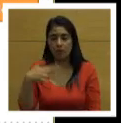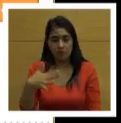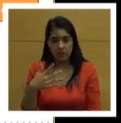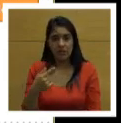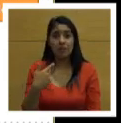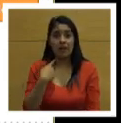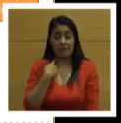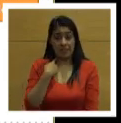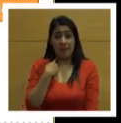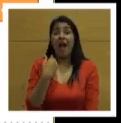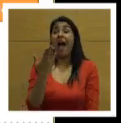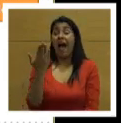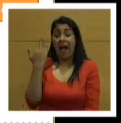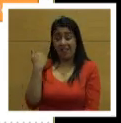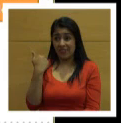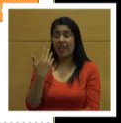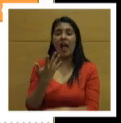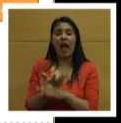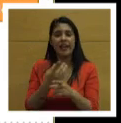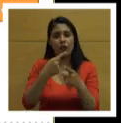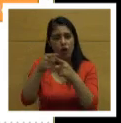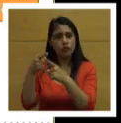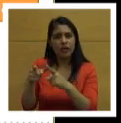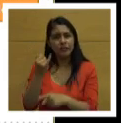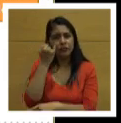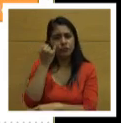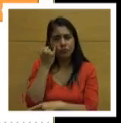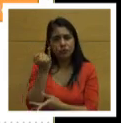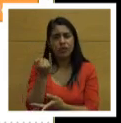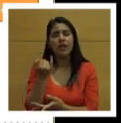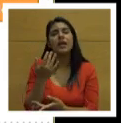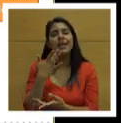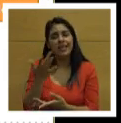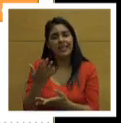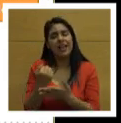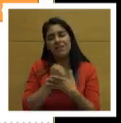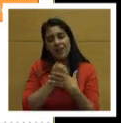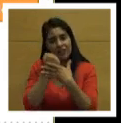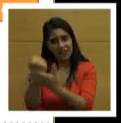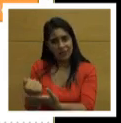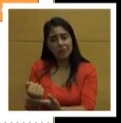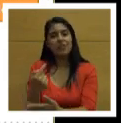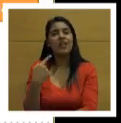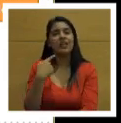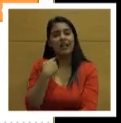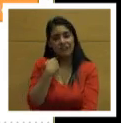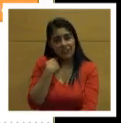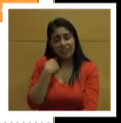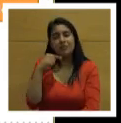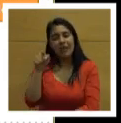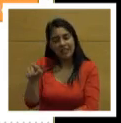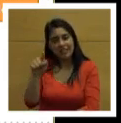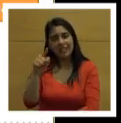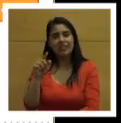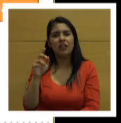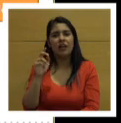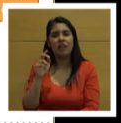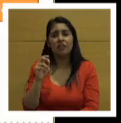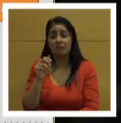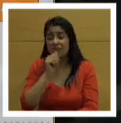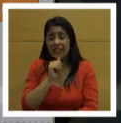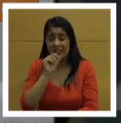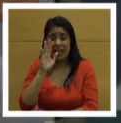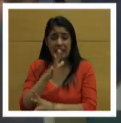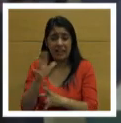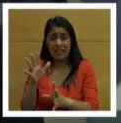víctimas, existe todo un trabajo institucional previo que de alguna manera va en ayuda de las víctimas de estos graves delitos, que son femicidios, pero